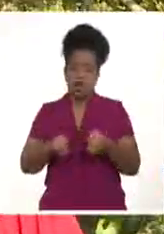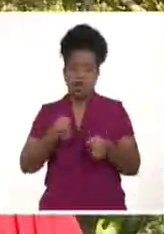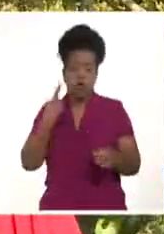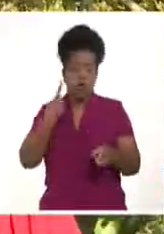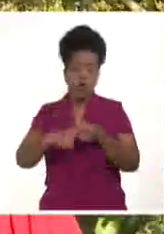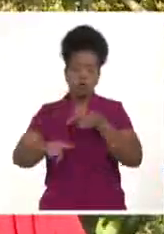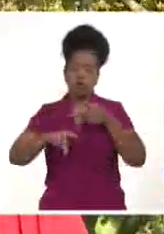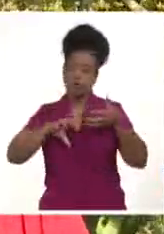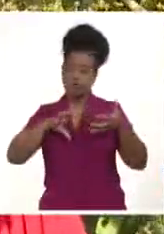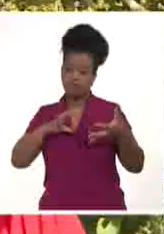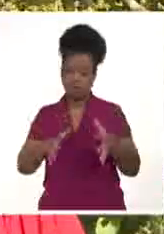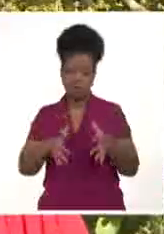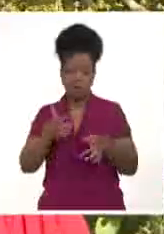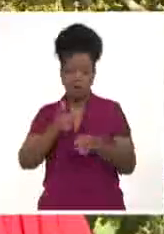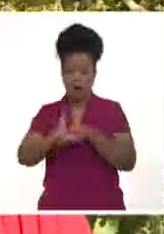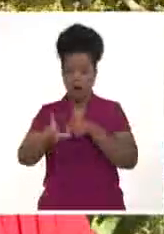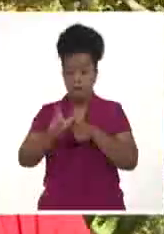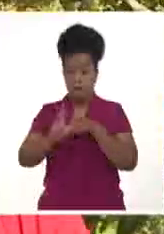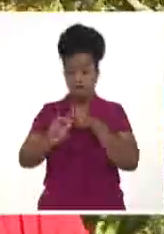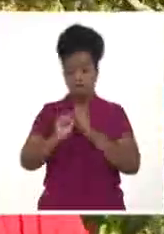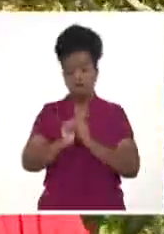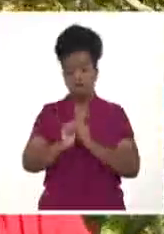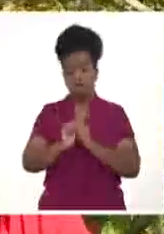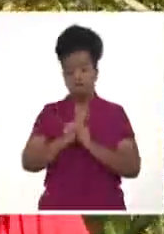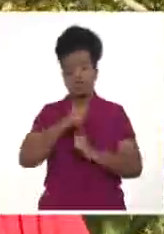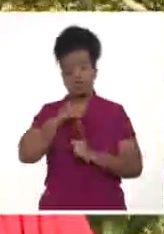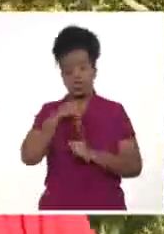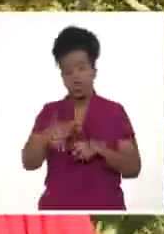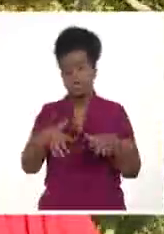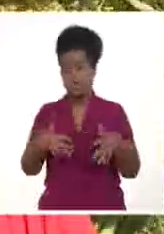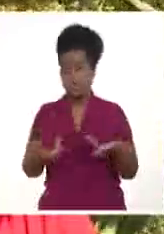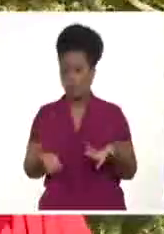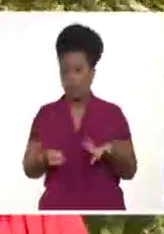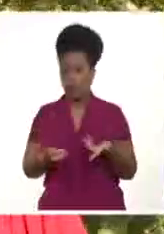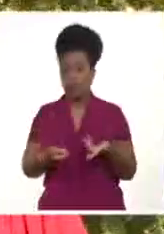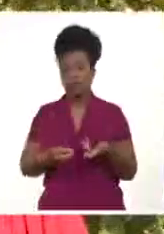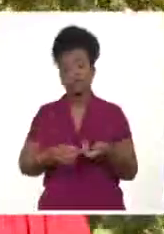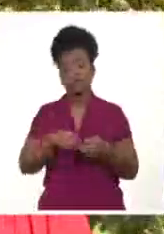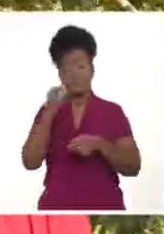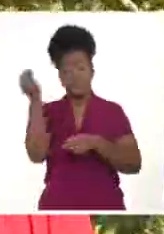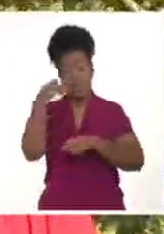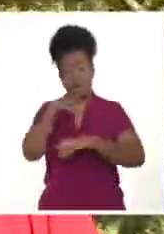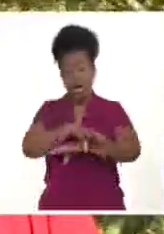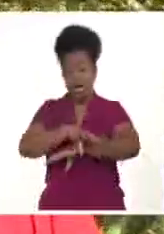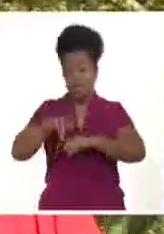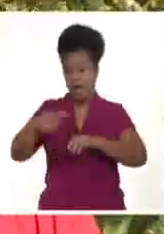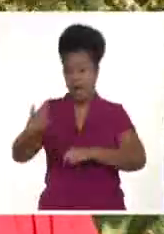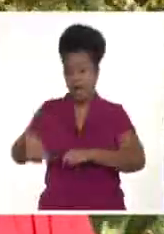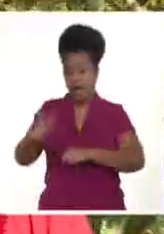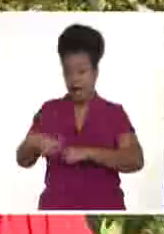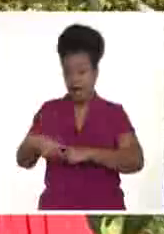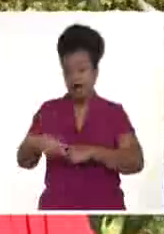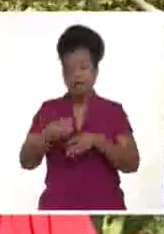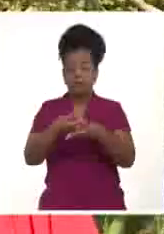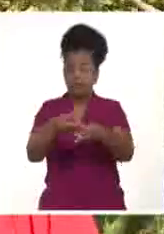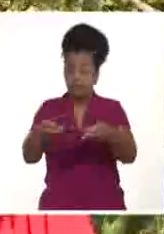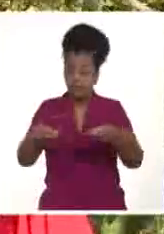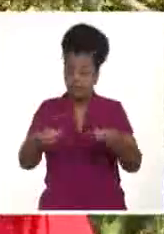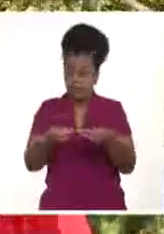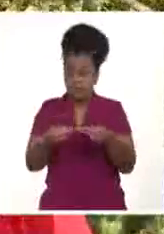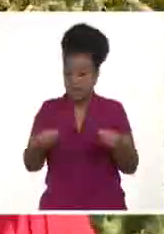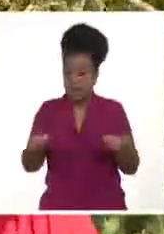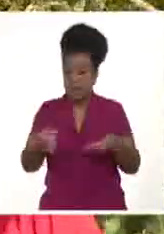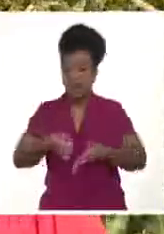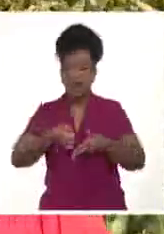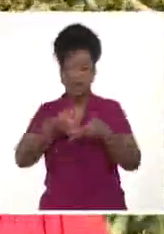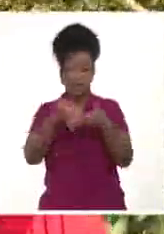como son la aplicación de compost, de materia orgánica, de pesticidas que hemos hecho a través de plantas como